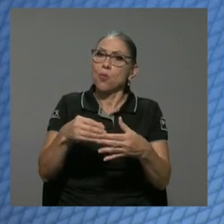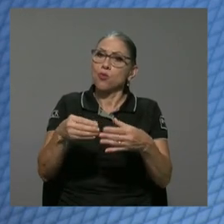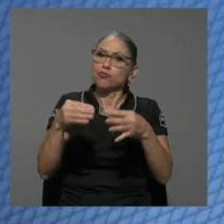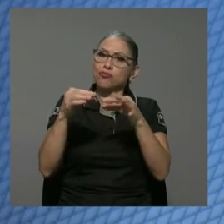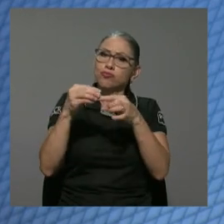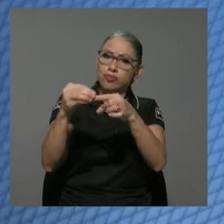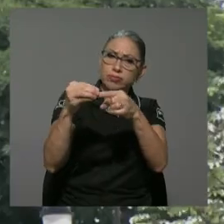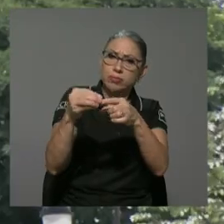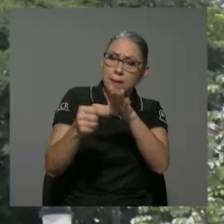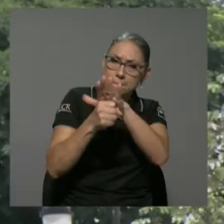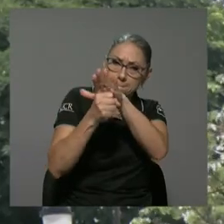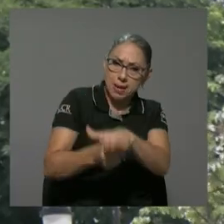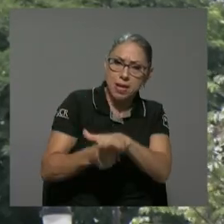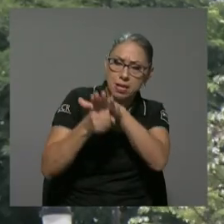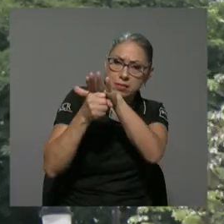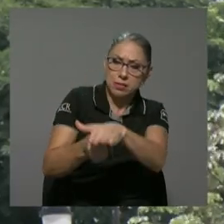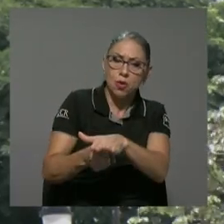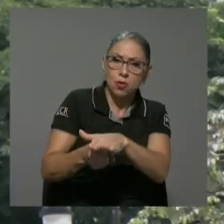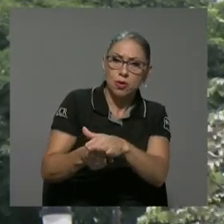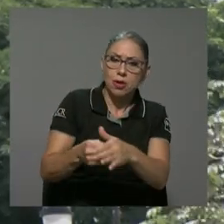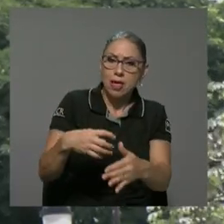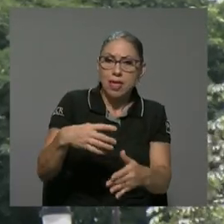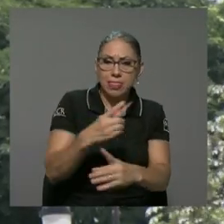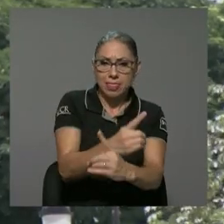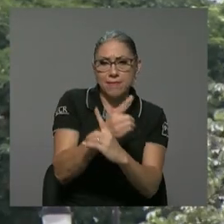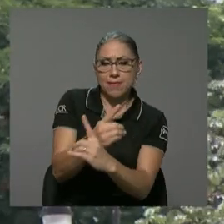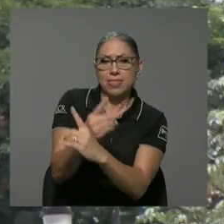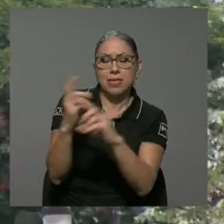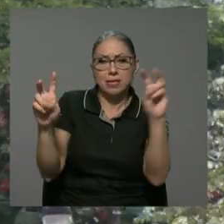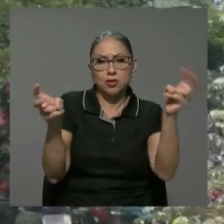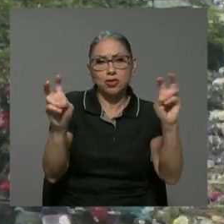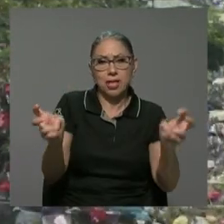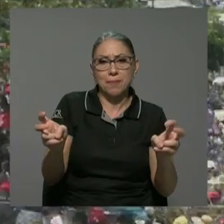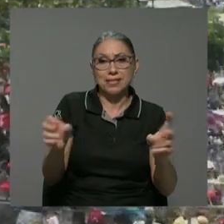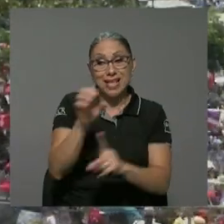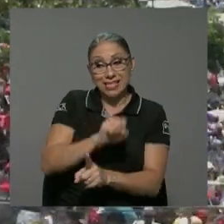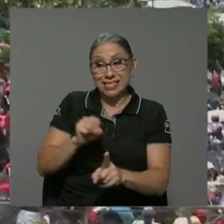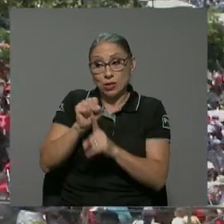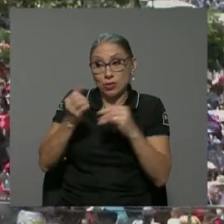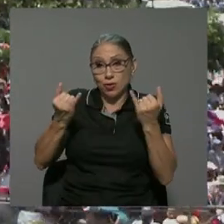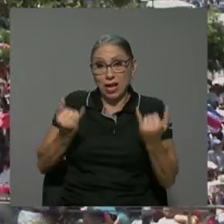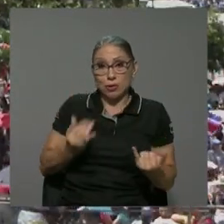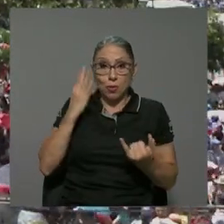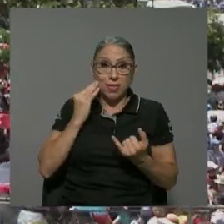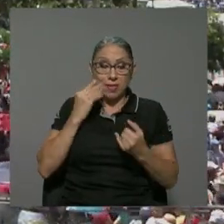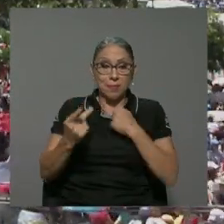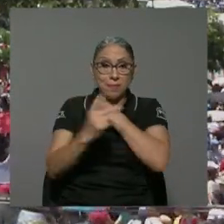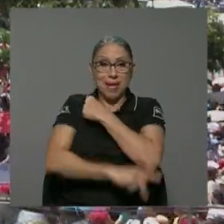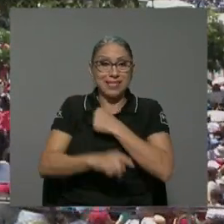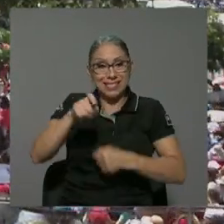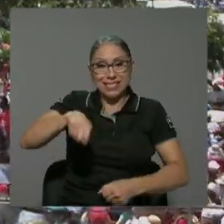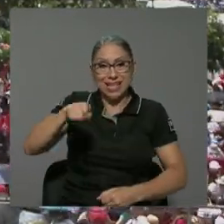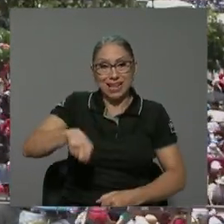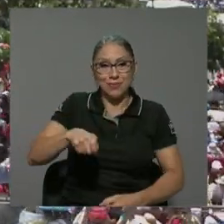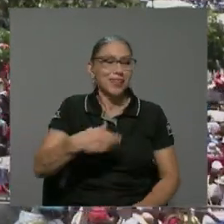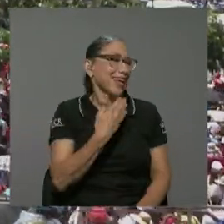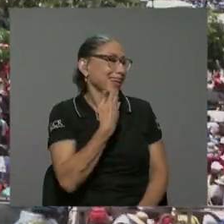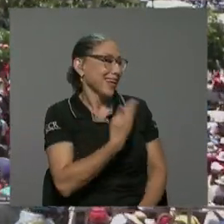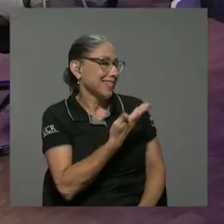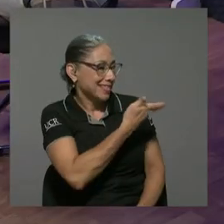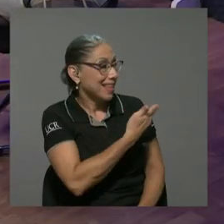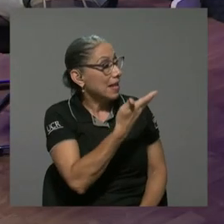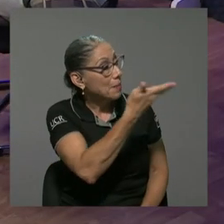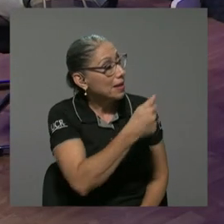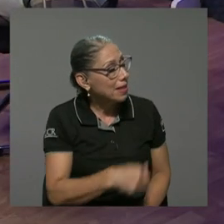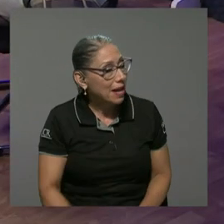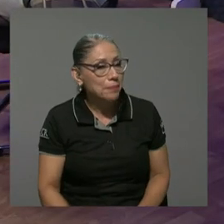temas. Y creo que en la situación país actual es necesario. Es urgente. Gracias, André. ¿Y Valentina? Sí, creo